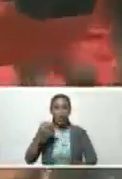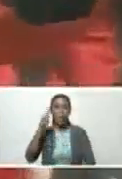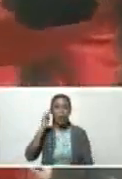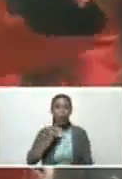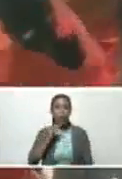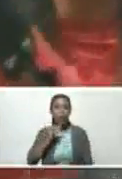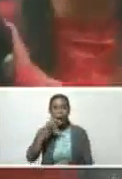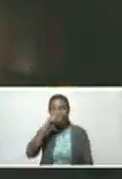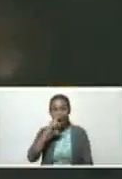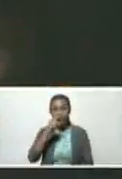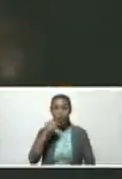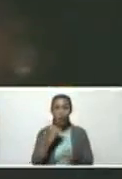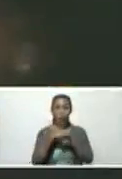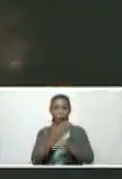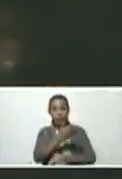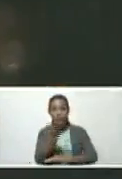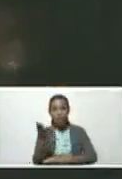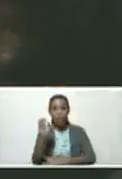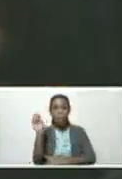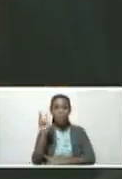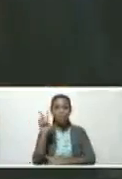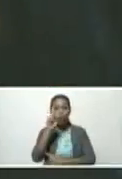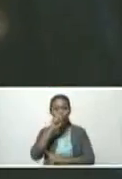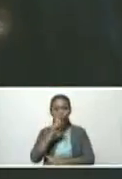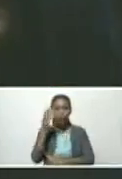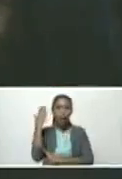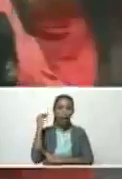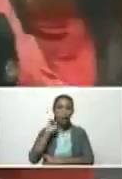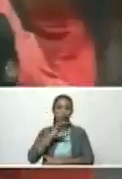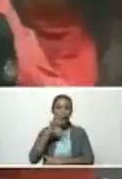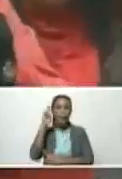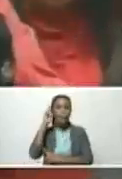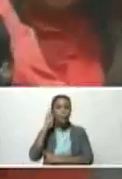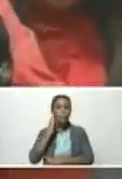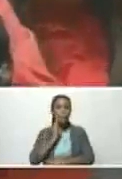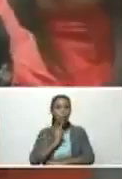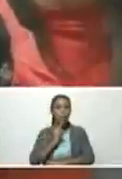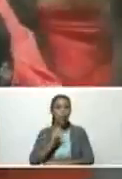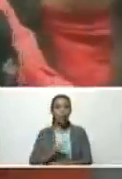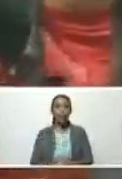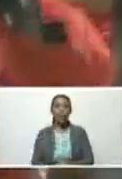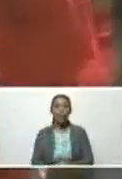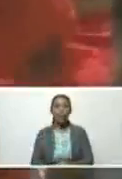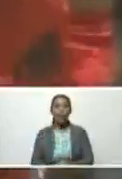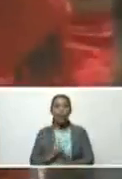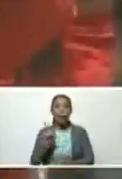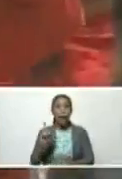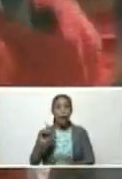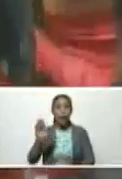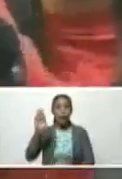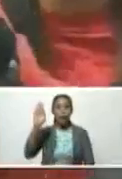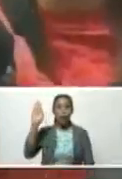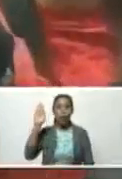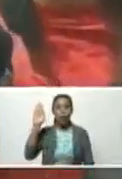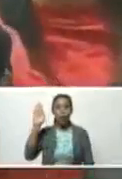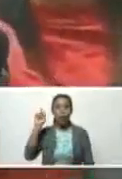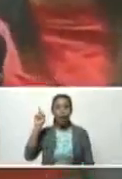edad de ustedes. 22 años tenía Bolívar cuando juró en el Monte Sacro en